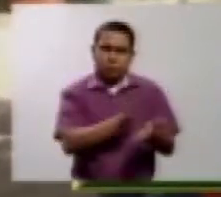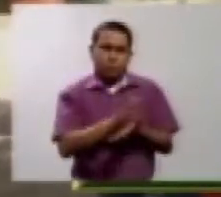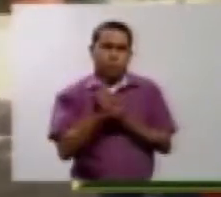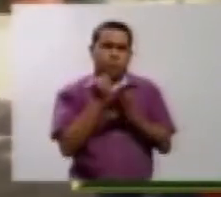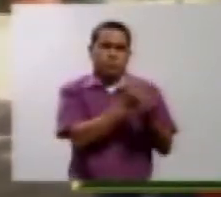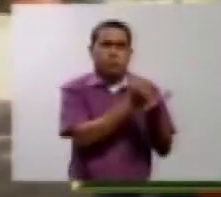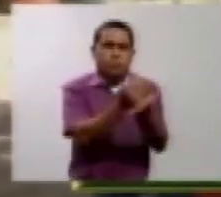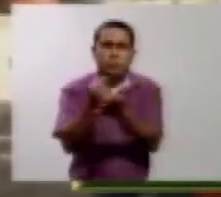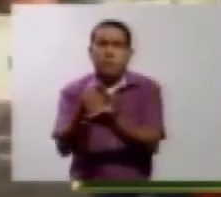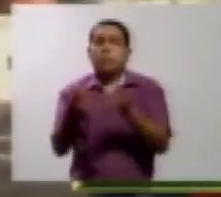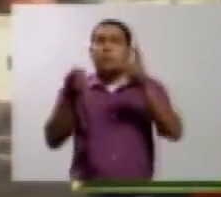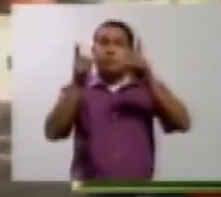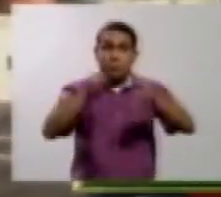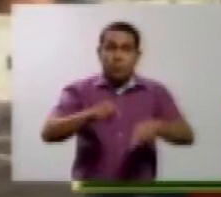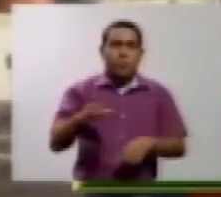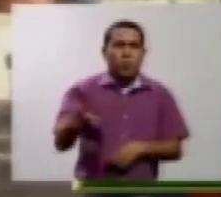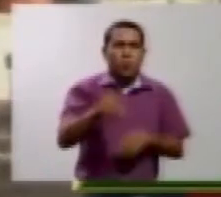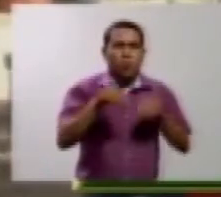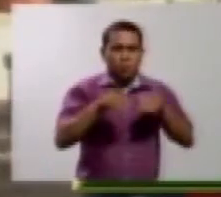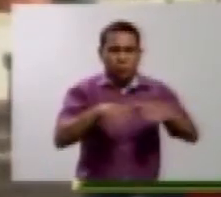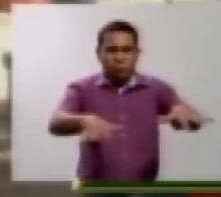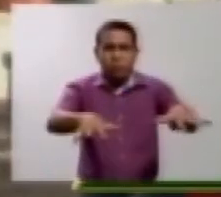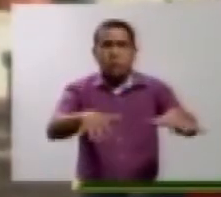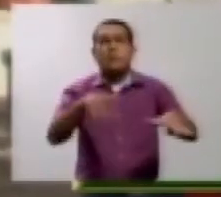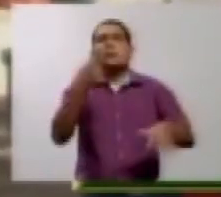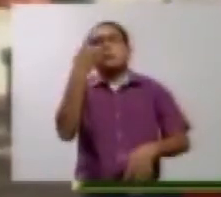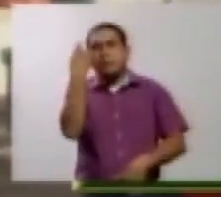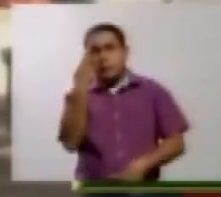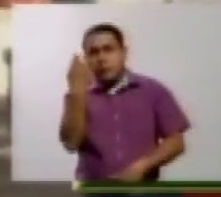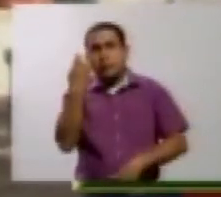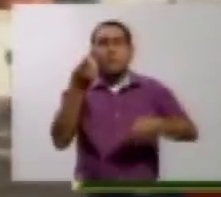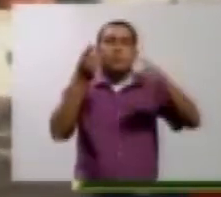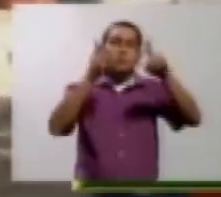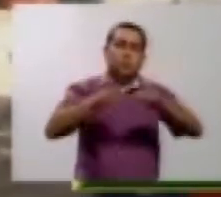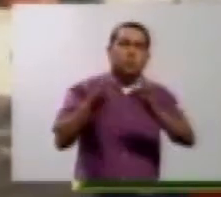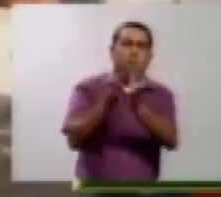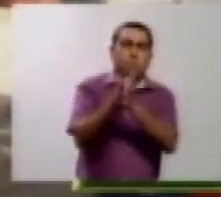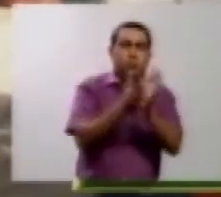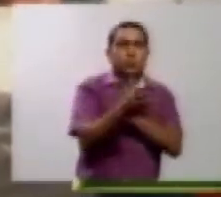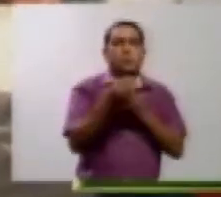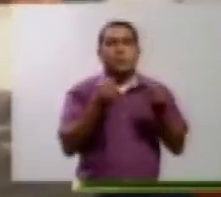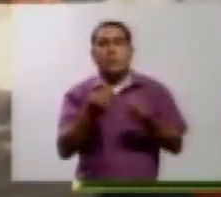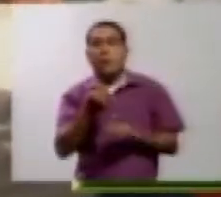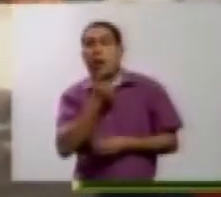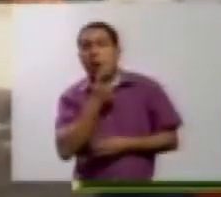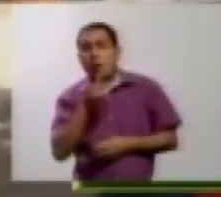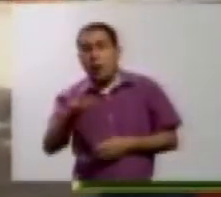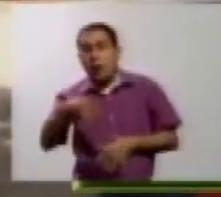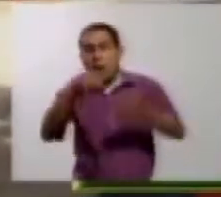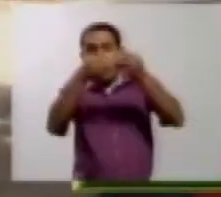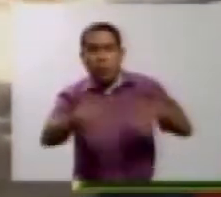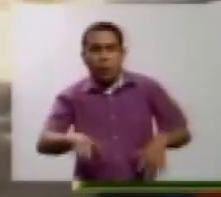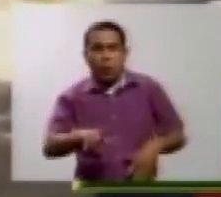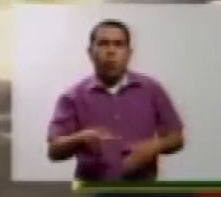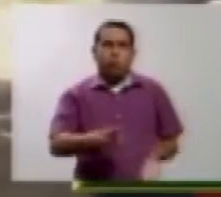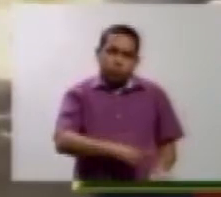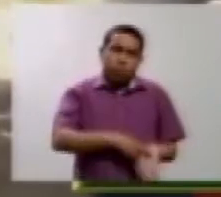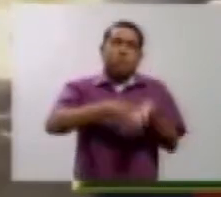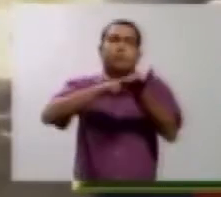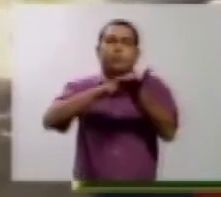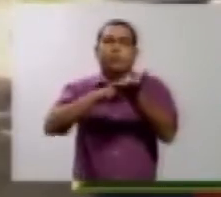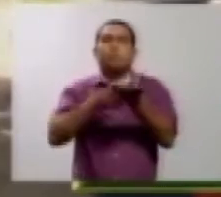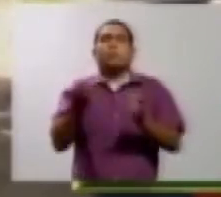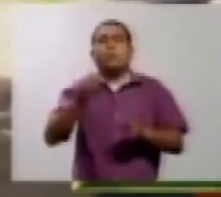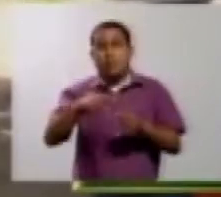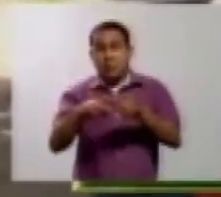disminuir el mal estado de las redes, interviniendo algunos sectores específicos para disminuir las pérdidas pérdidas de agua y poder hacerle frente a estas